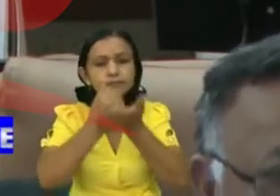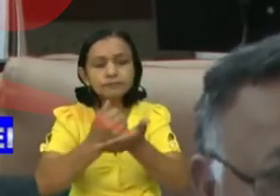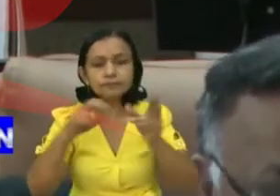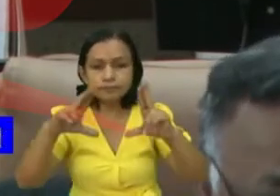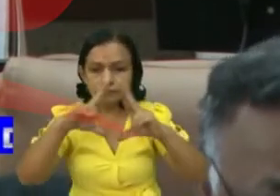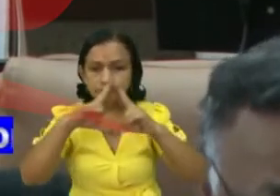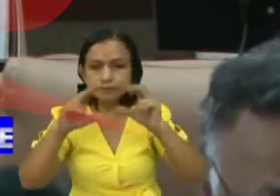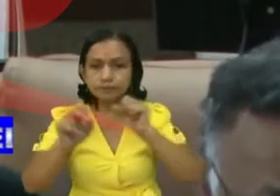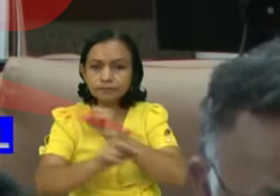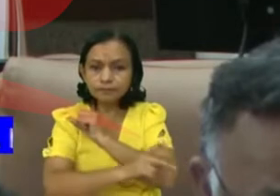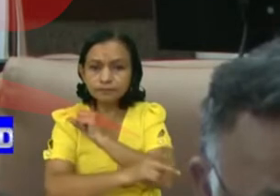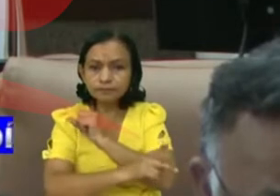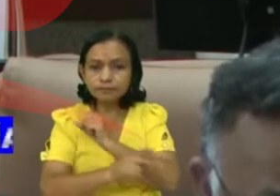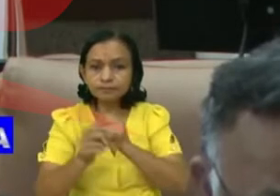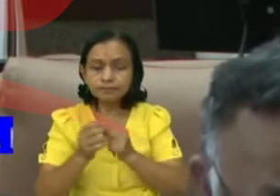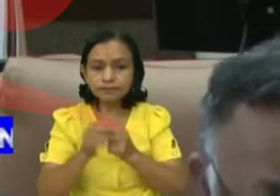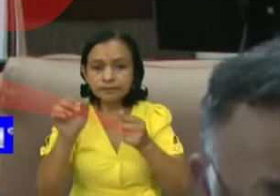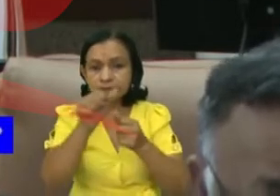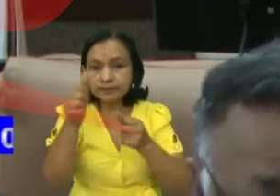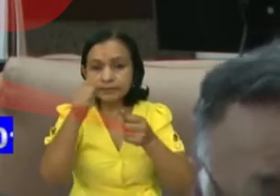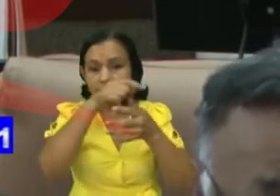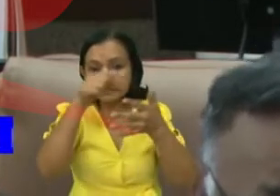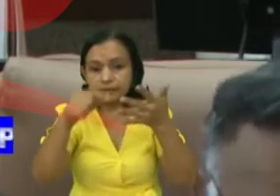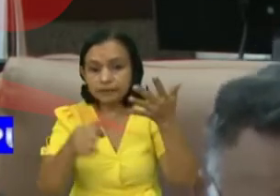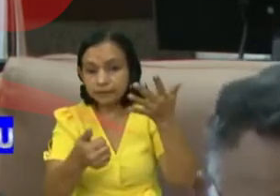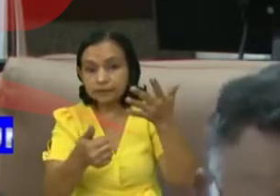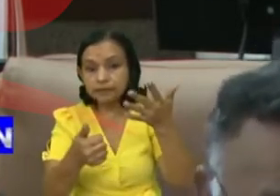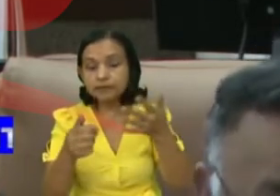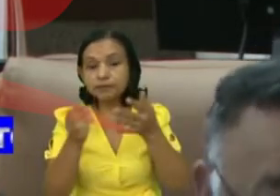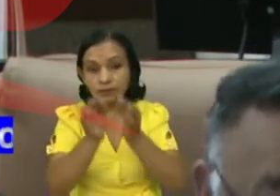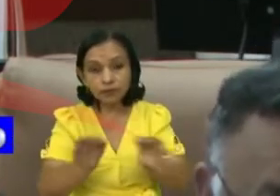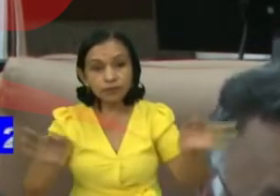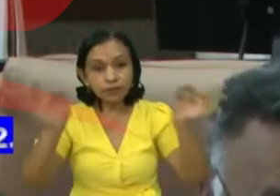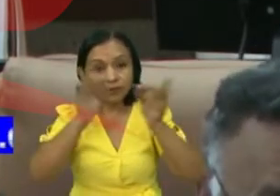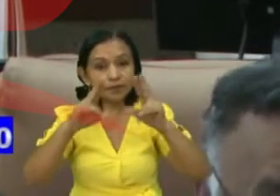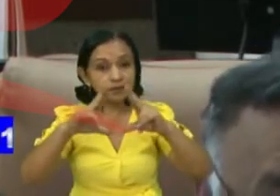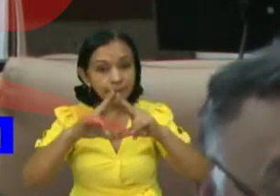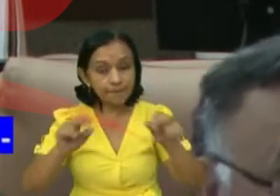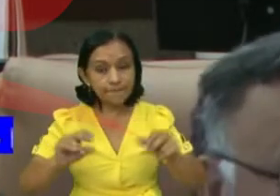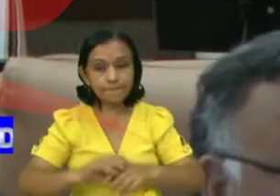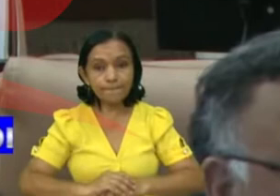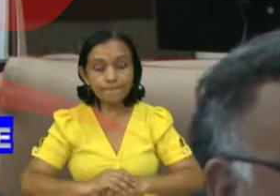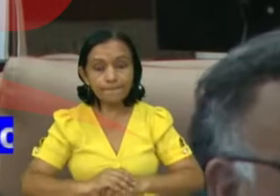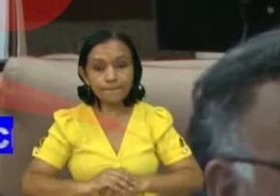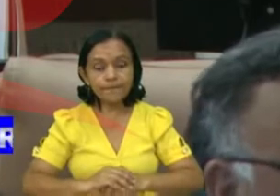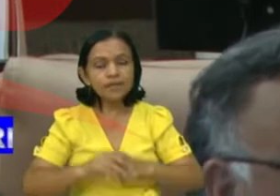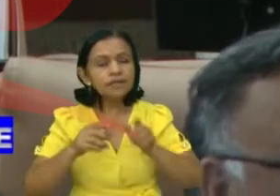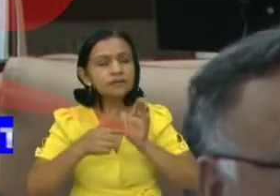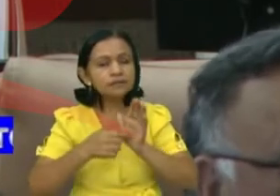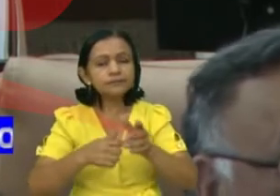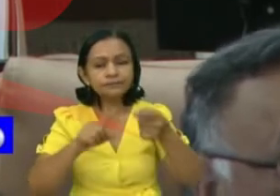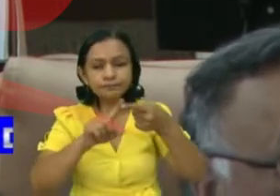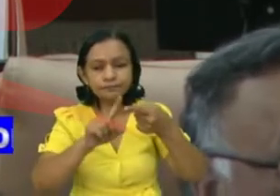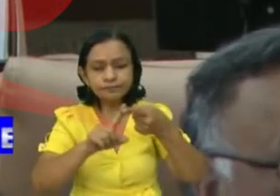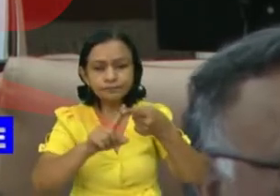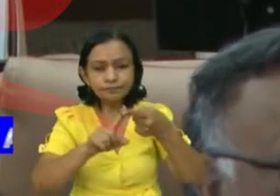país a 6 resultados estratégicos que son muy importantes. Uno de ellos es la reducción